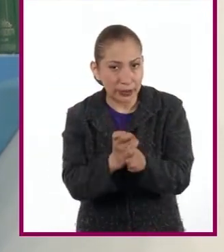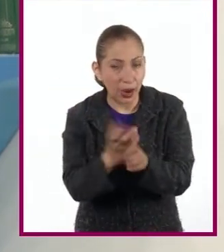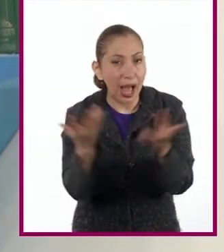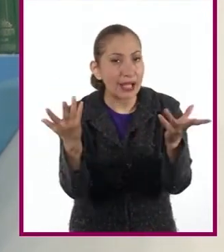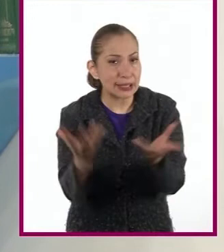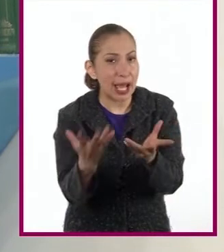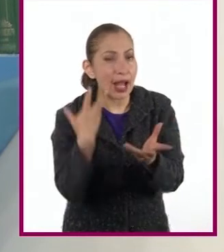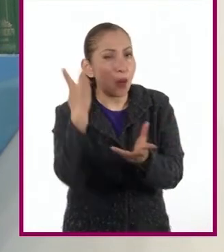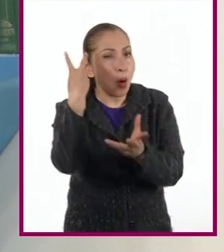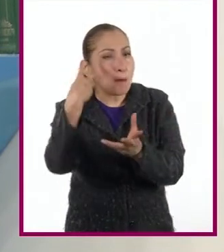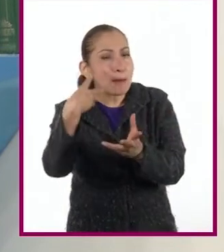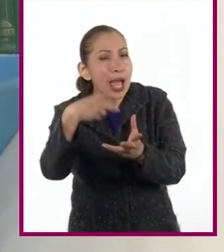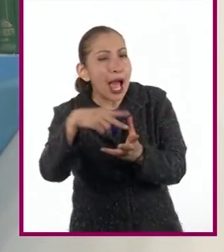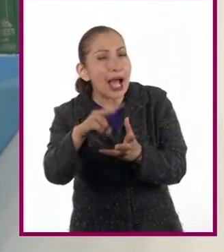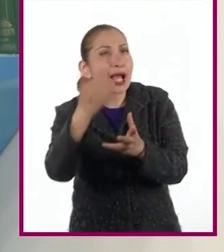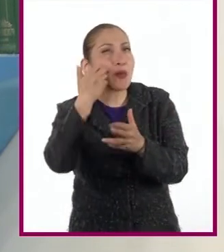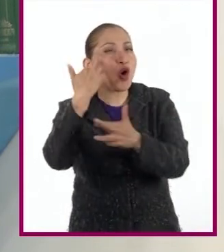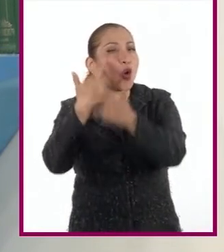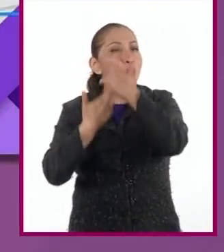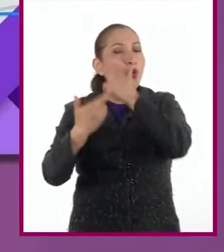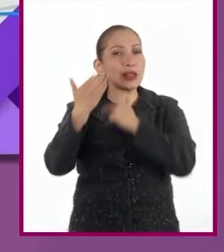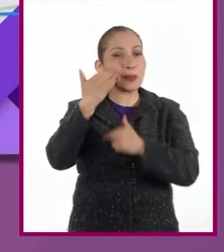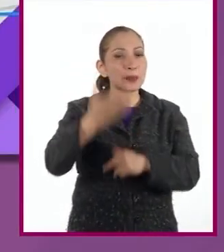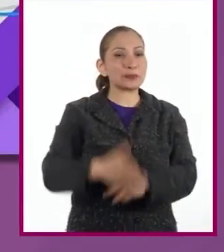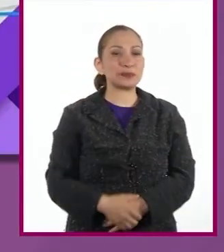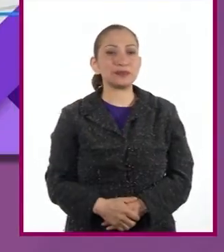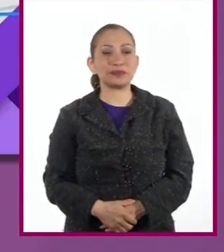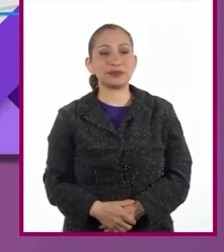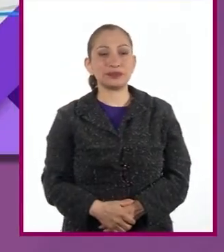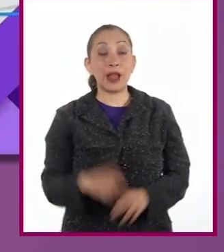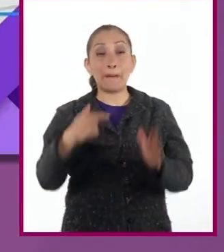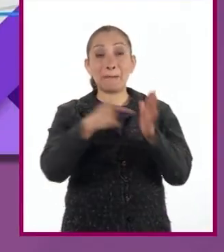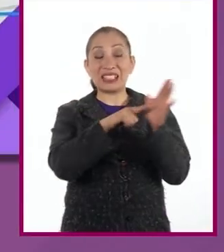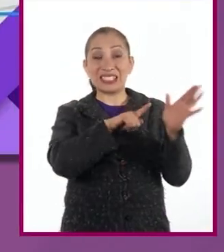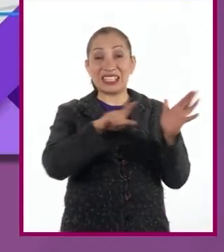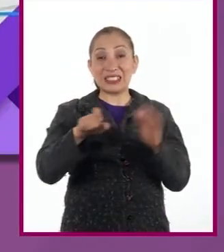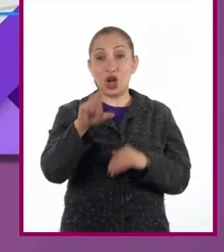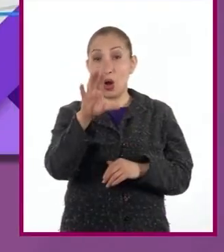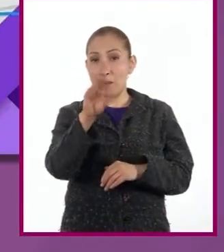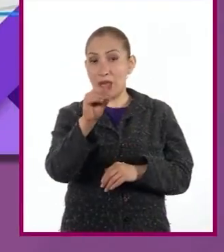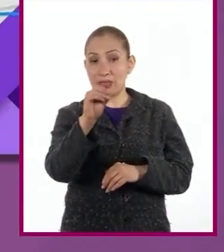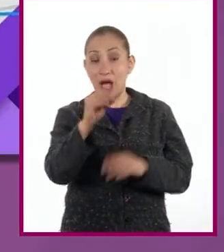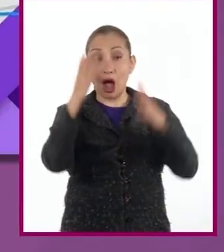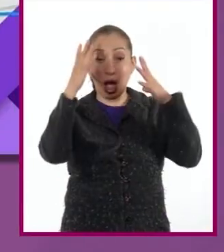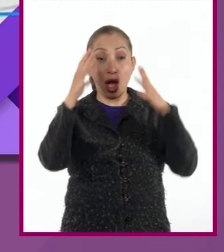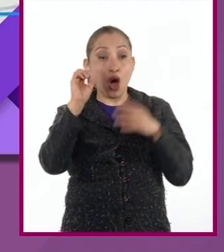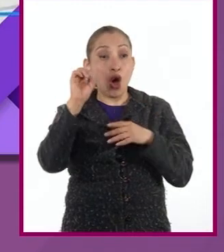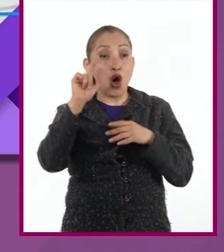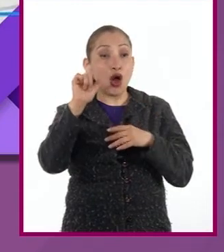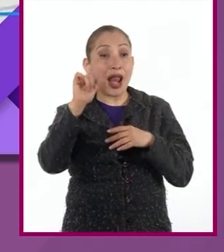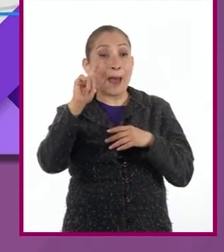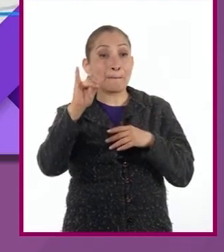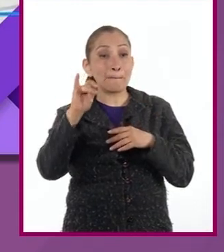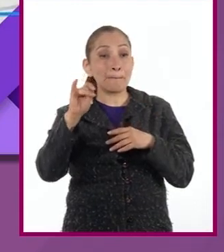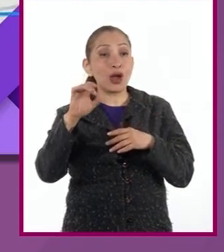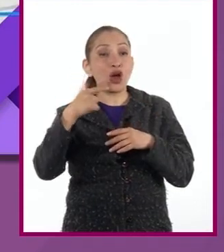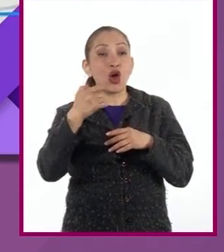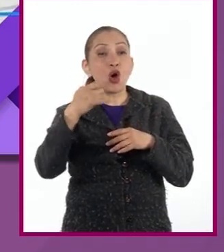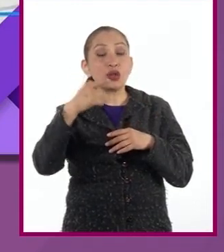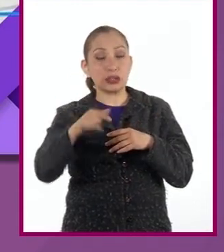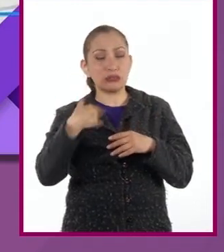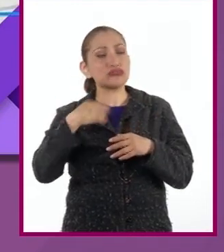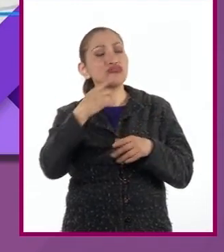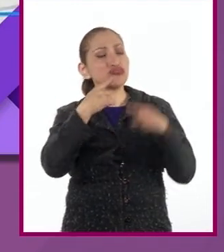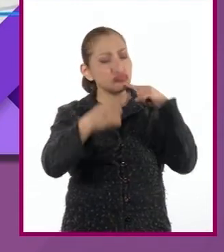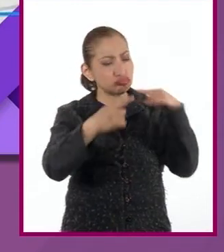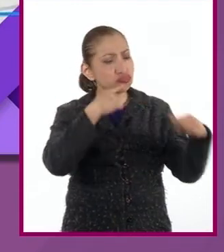realizar un viaje por el tiempo. En 1790, Olympe de Gouges abogó por la concesión de